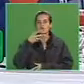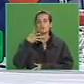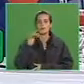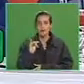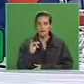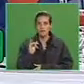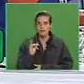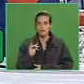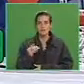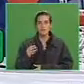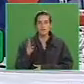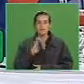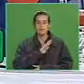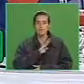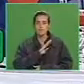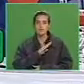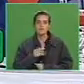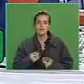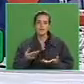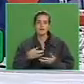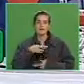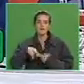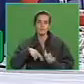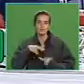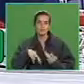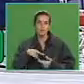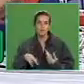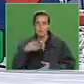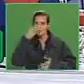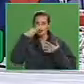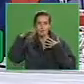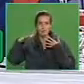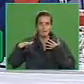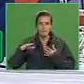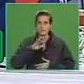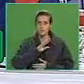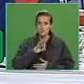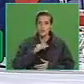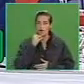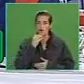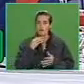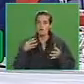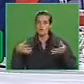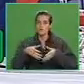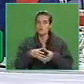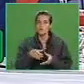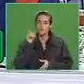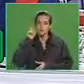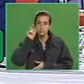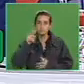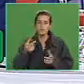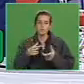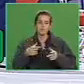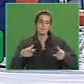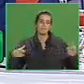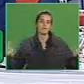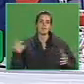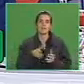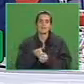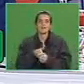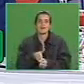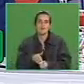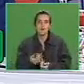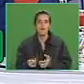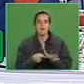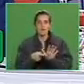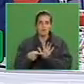un patrimonio que se le aporta a la revolución para siempre, porque ese cuadro que forma después va multiplicando con su liderazgo,